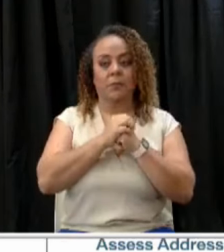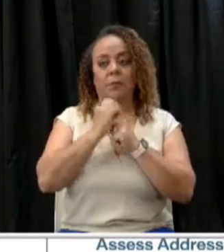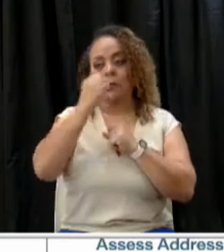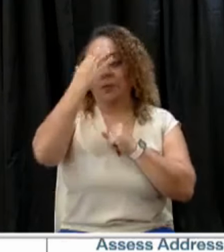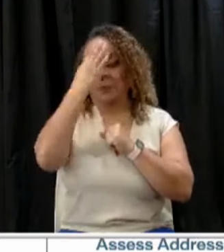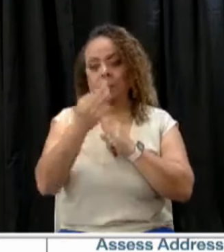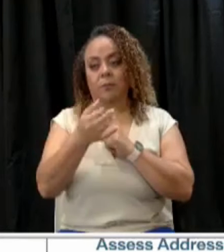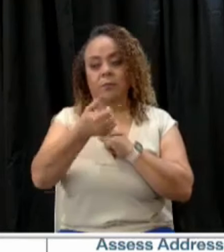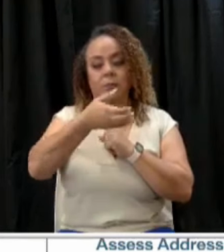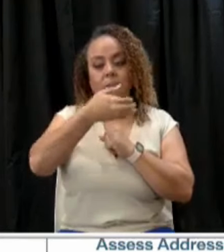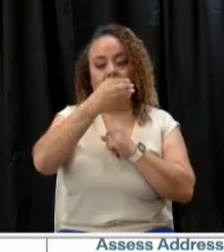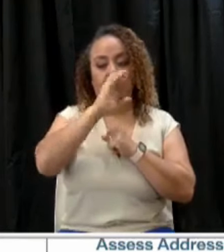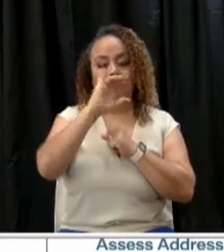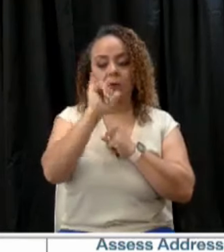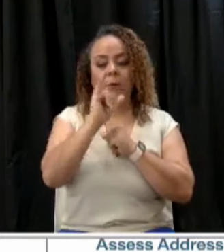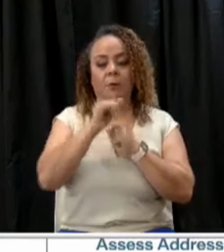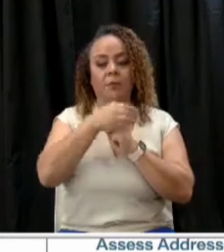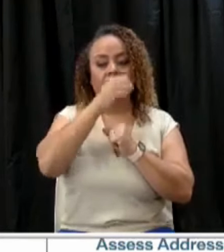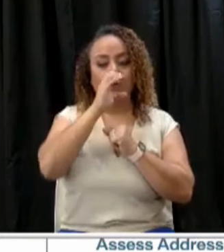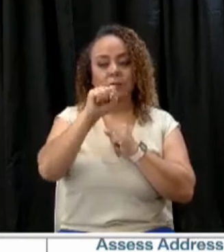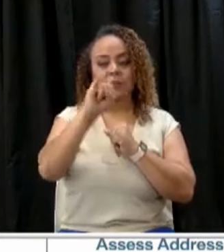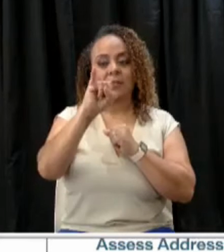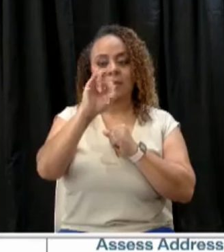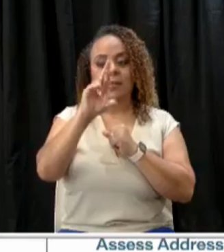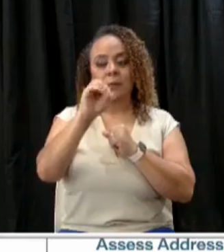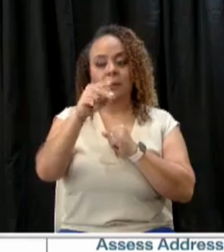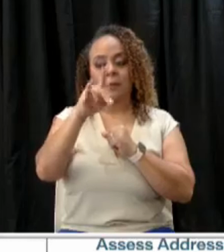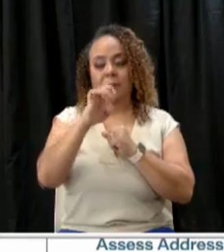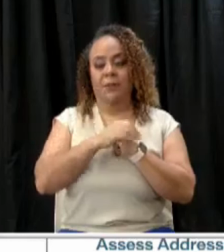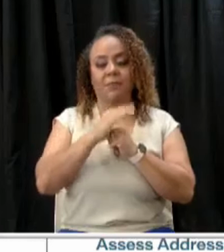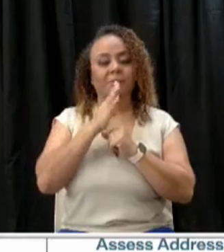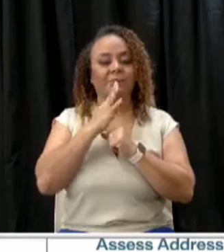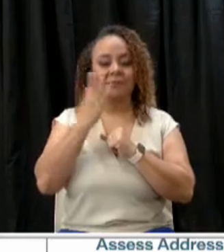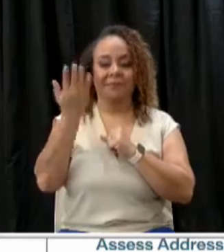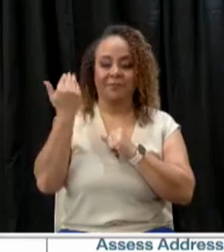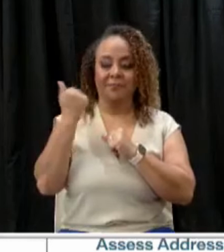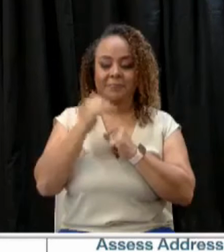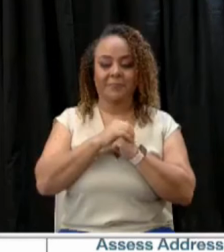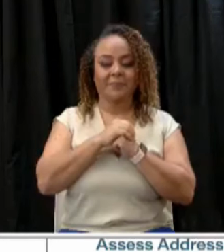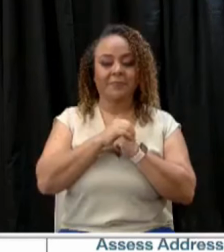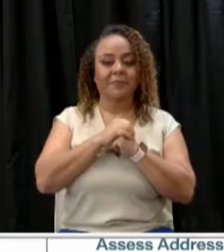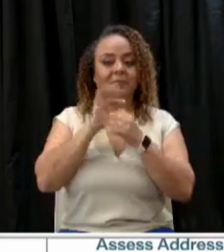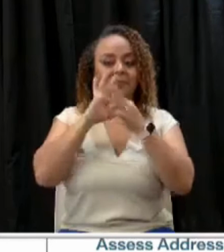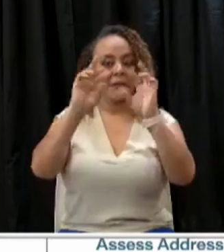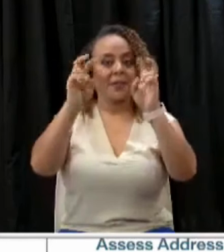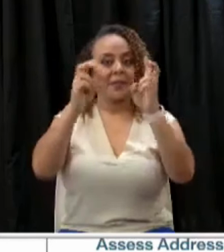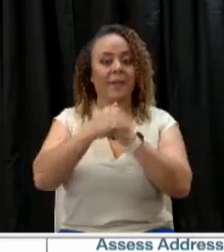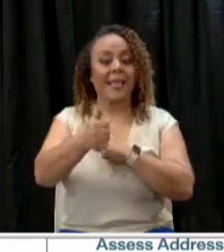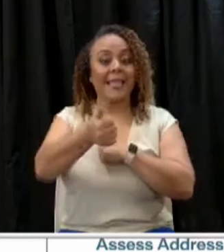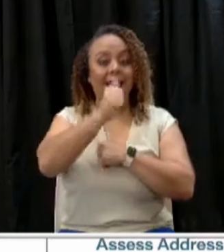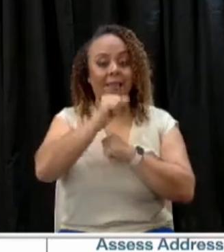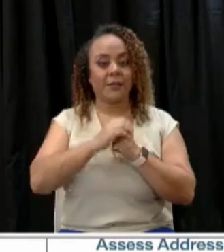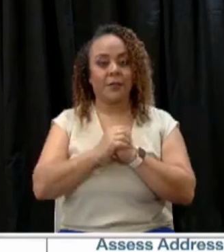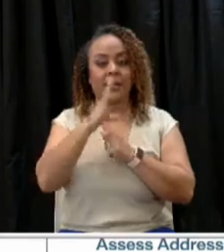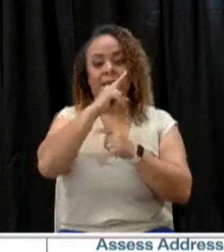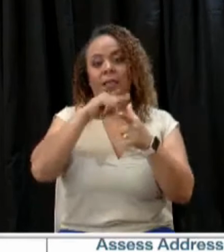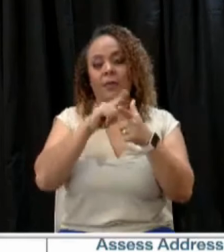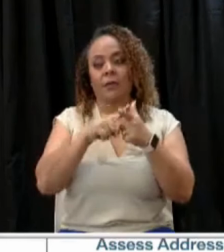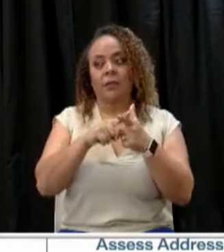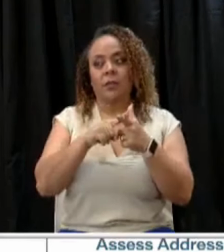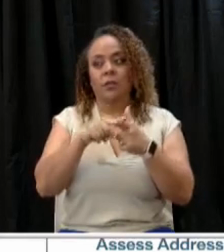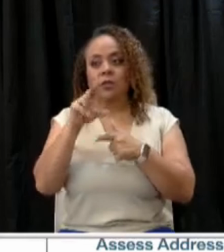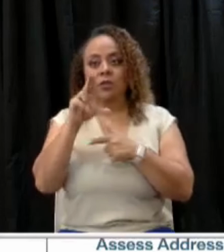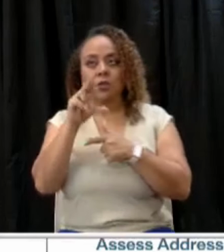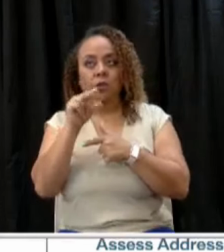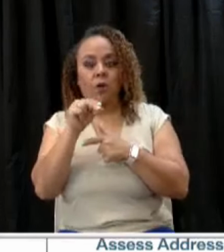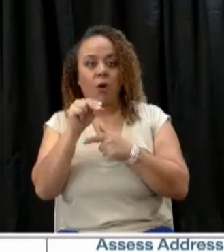bebida hidratante es, uh-huh, como un frasco de sirope. Nos hablaban un día de eso, según una exposición que nos hicieron sobre el tema de la hidratación, y entonces no se lo toma de la